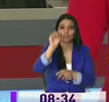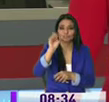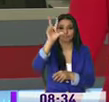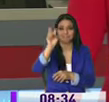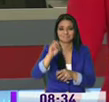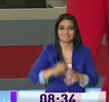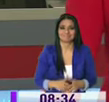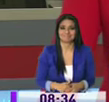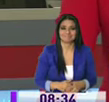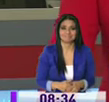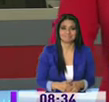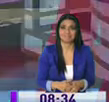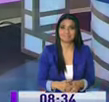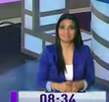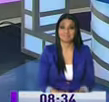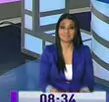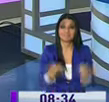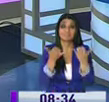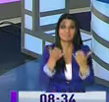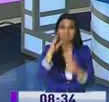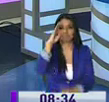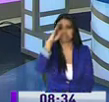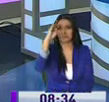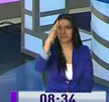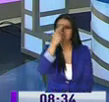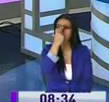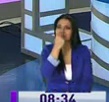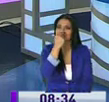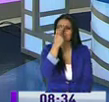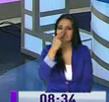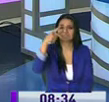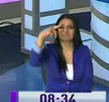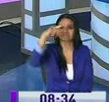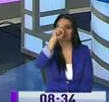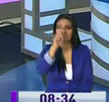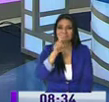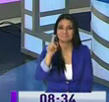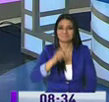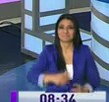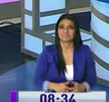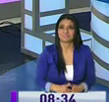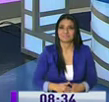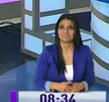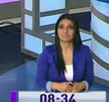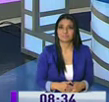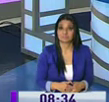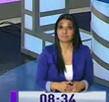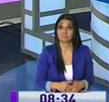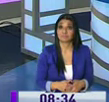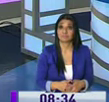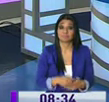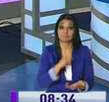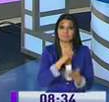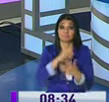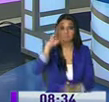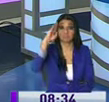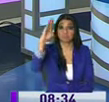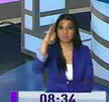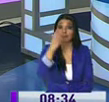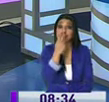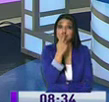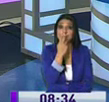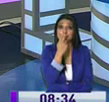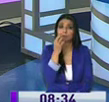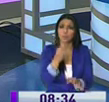30 ahora el momento de nuestro segmento de buen humor con nuestro capi es bueno nuestro superhéroe porque me